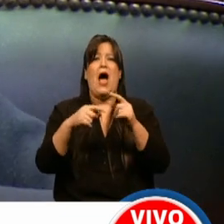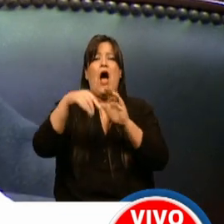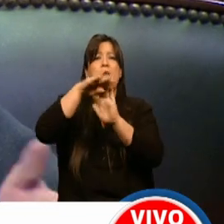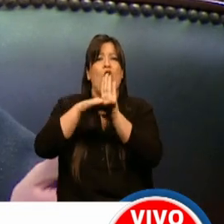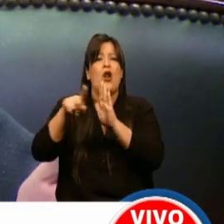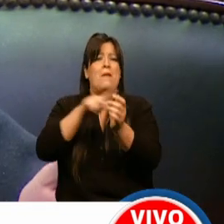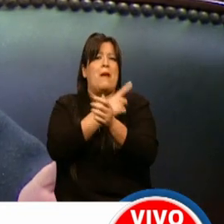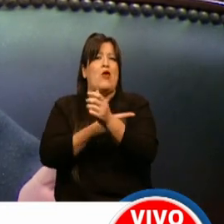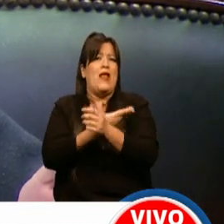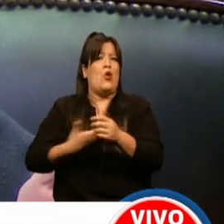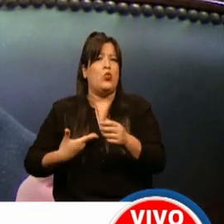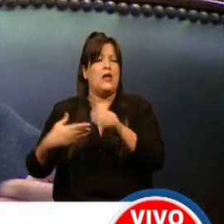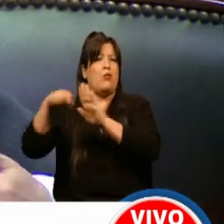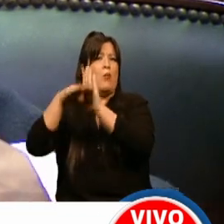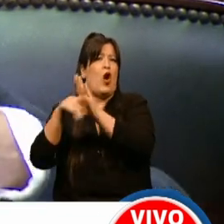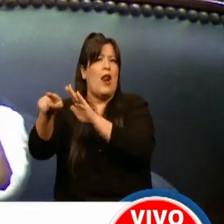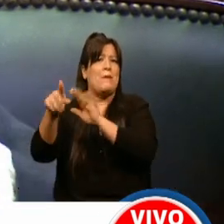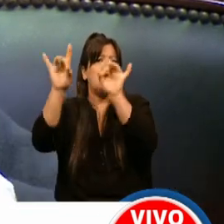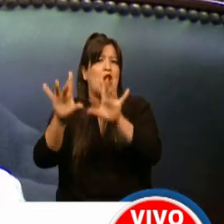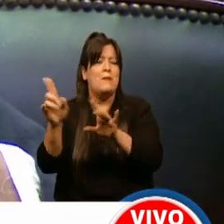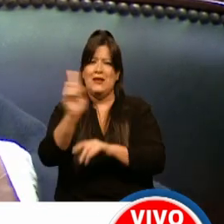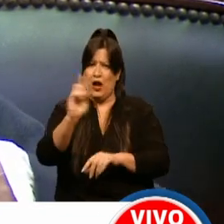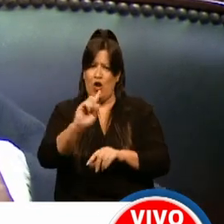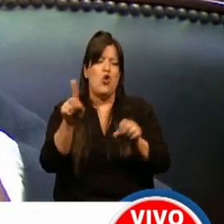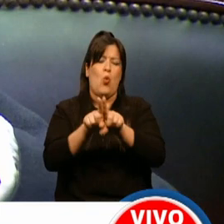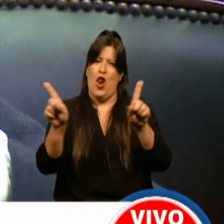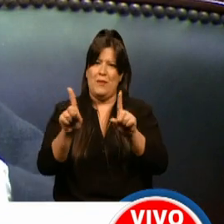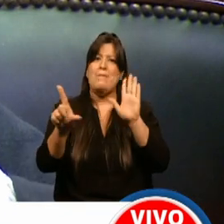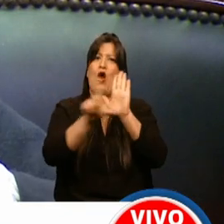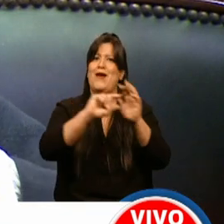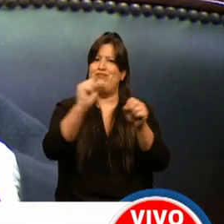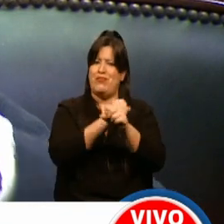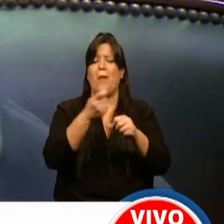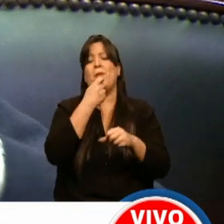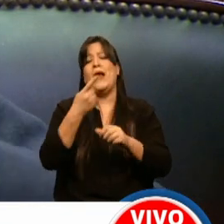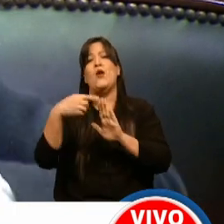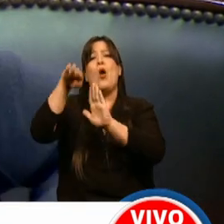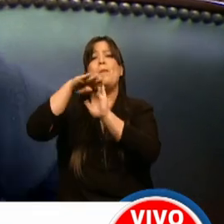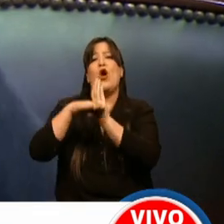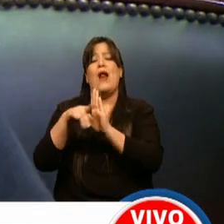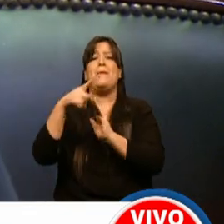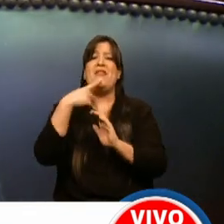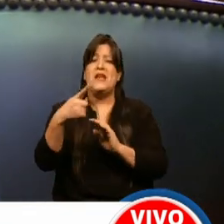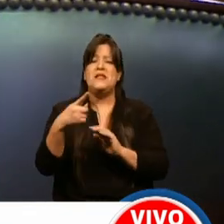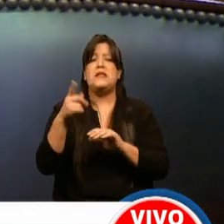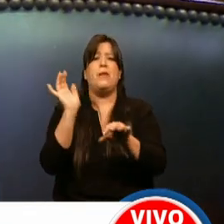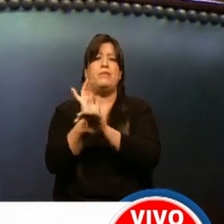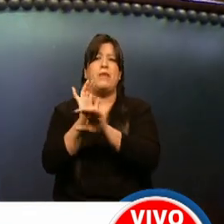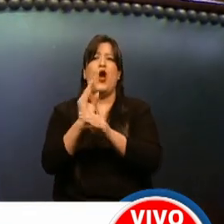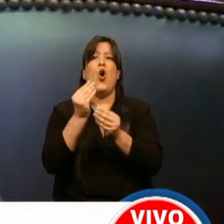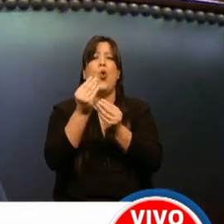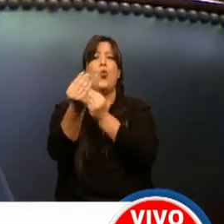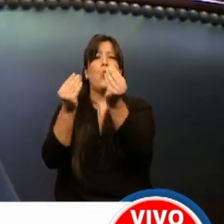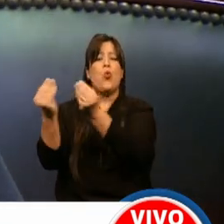ejecutivo no es lo mismo si nos conformamos con el programa de que el el cupo